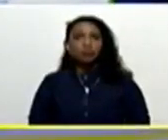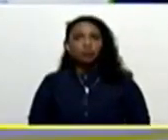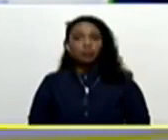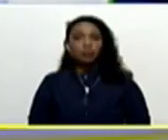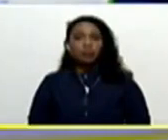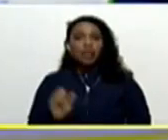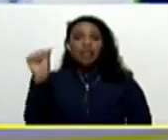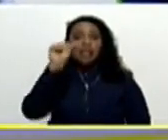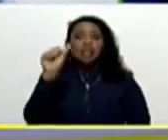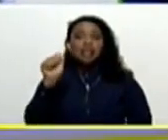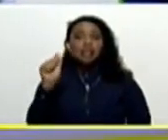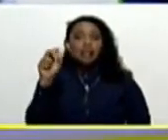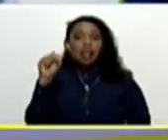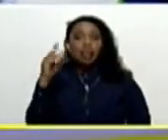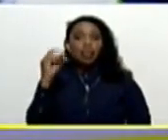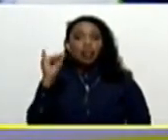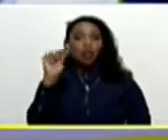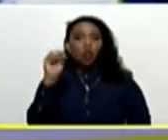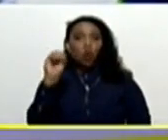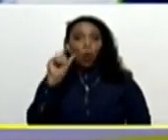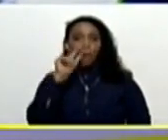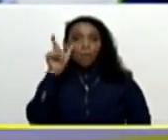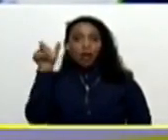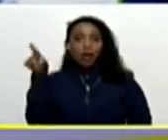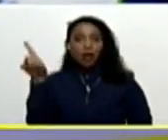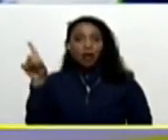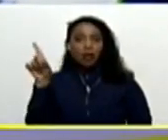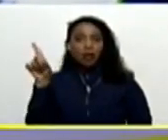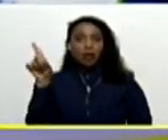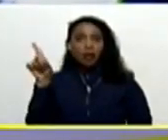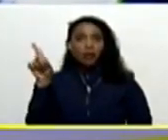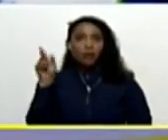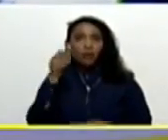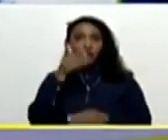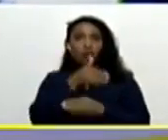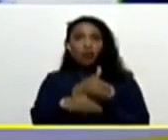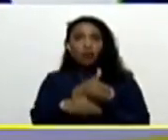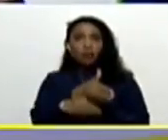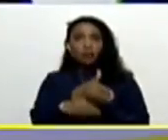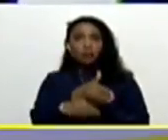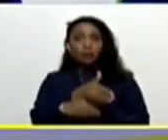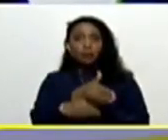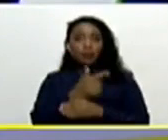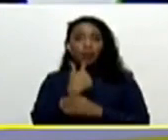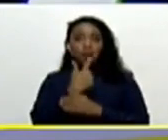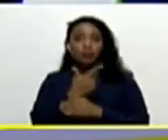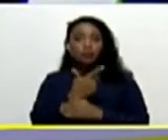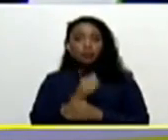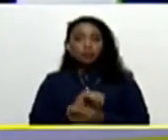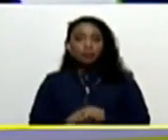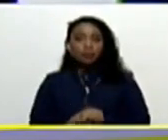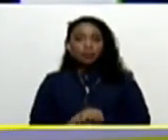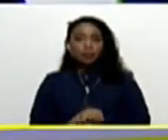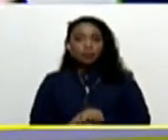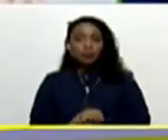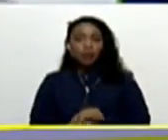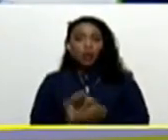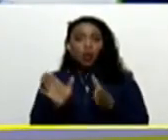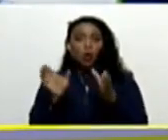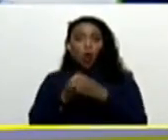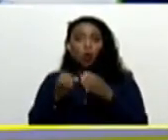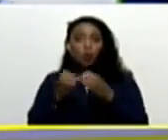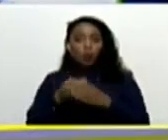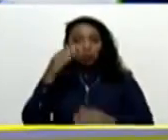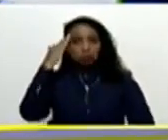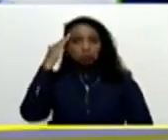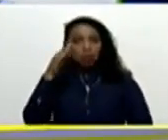Sandino sabía que el riesgo era enorme, se lo decían los comandantes del